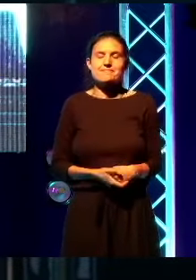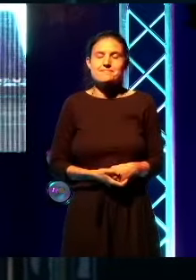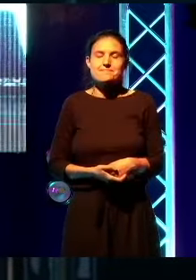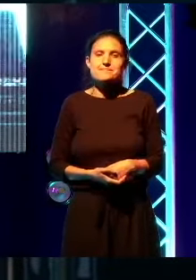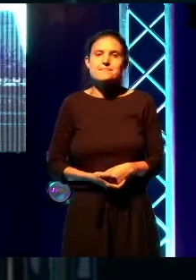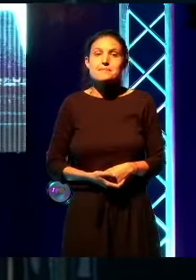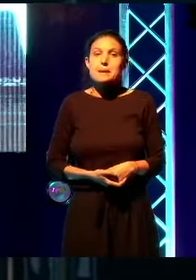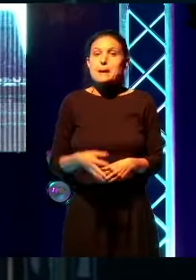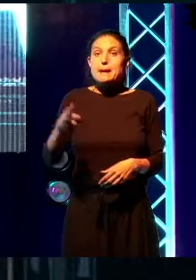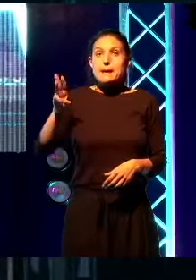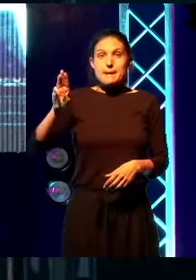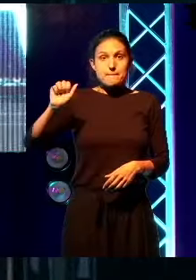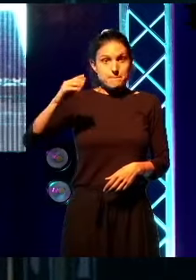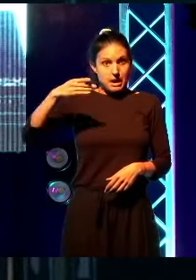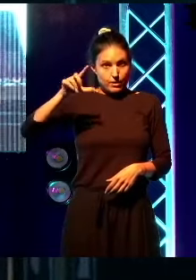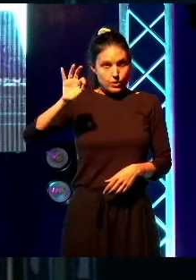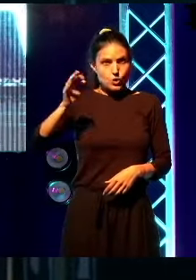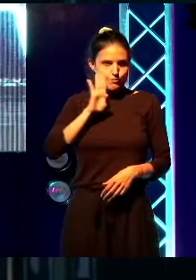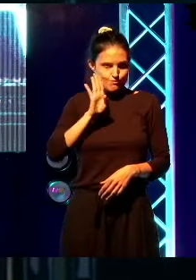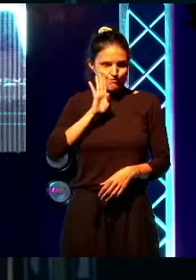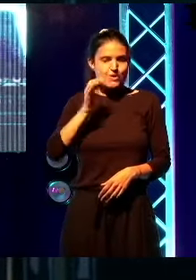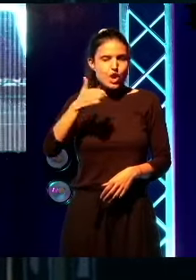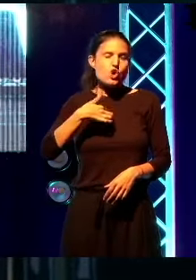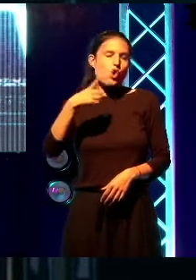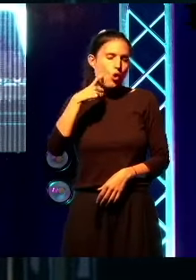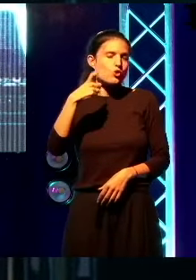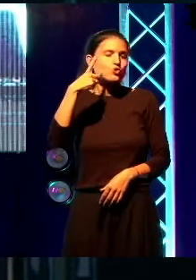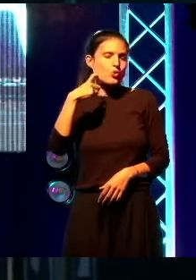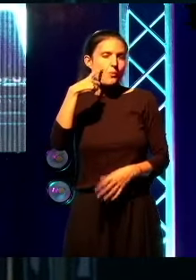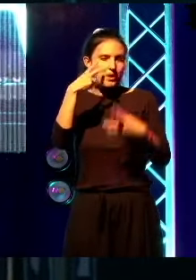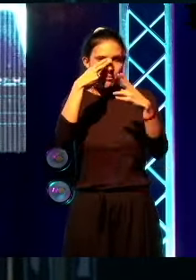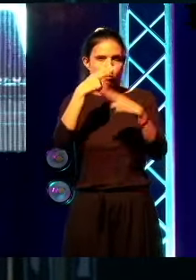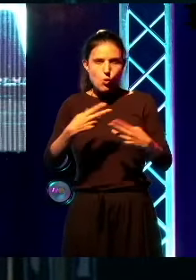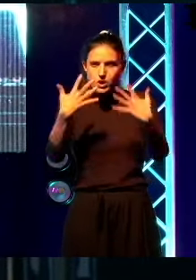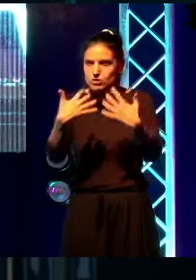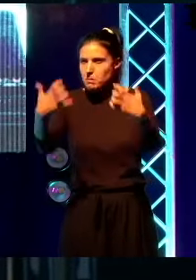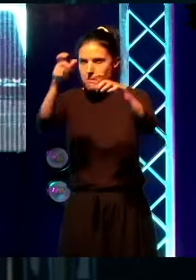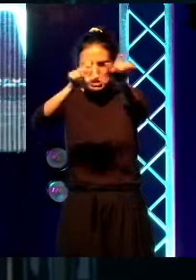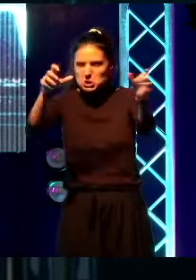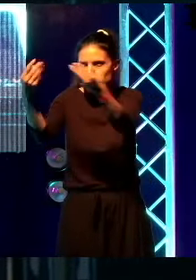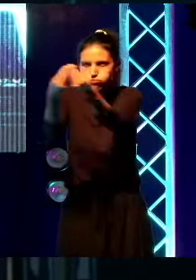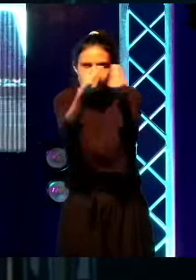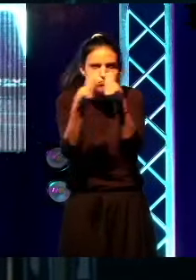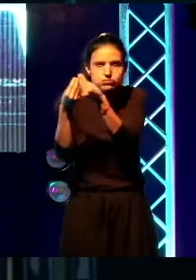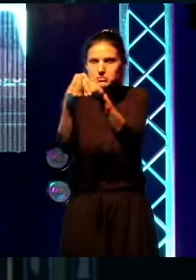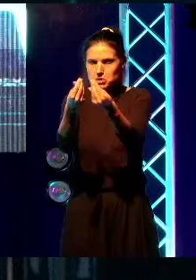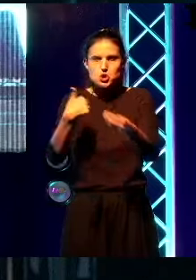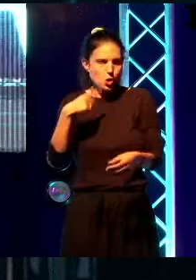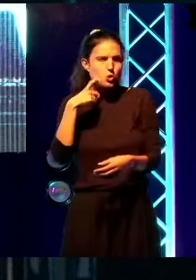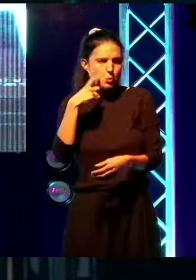Como bien ha dicho Pablo, estoy muy acostumbrado a hablar en público y delante de mucha gente, pero estar delante de mi